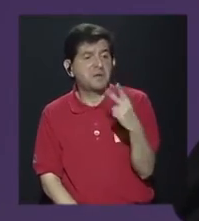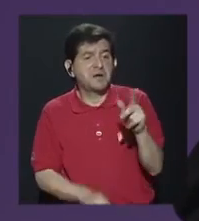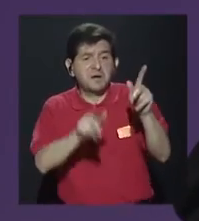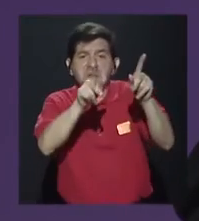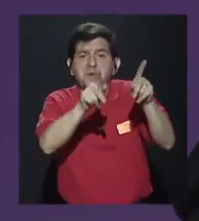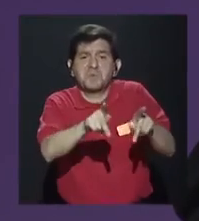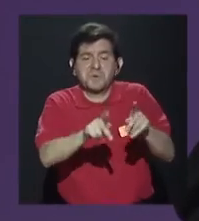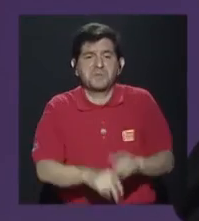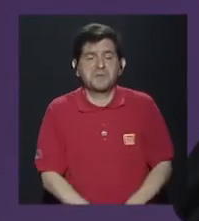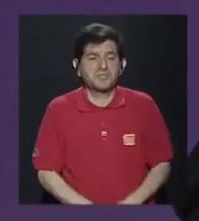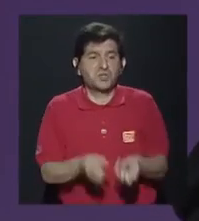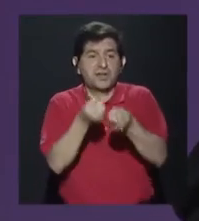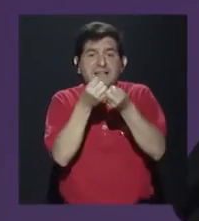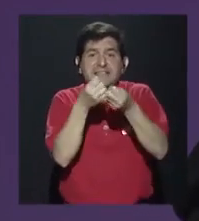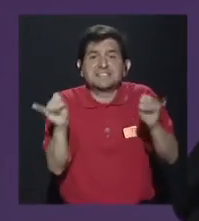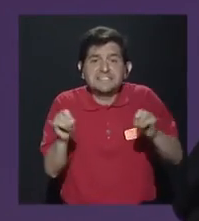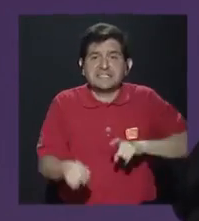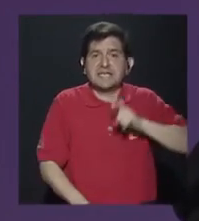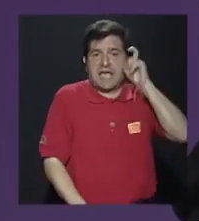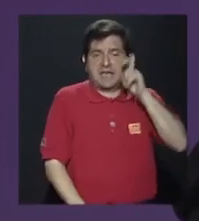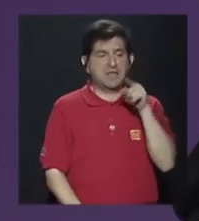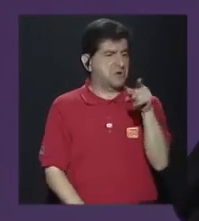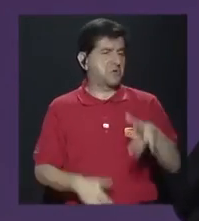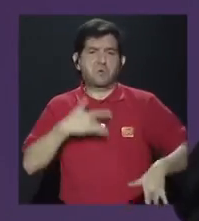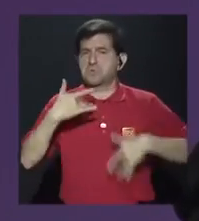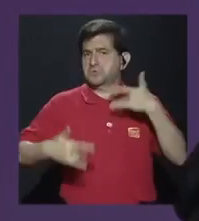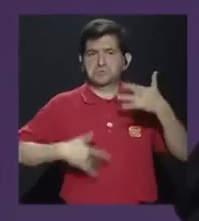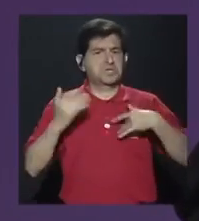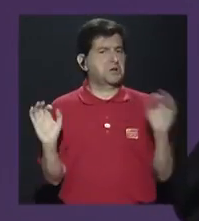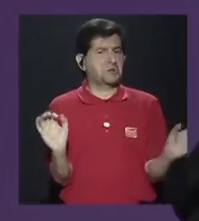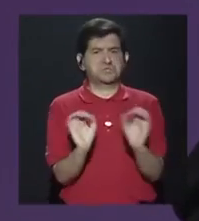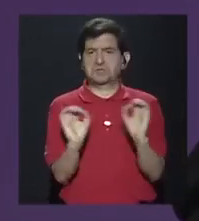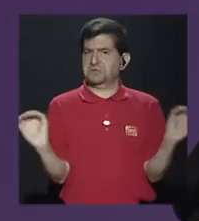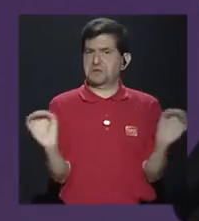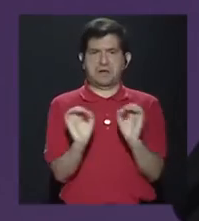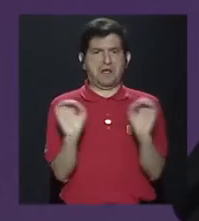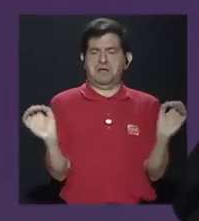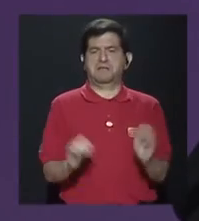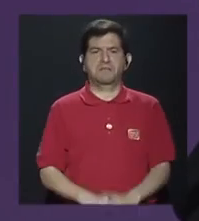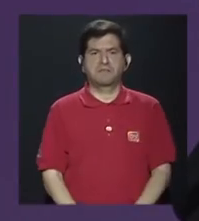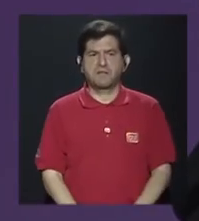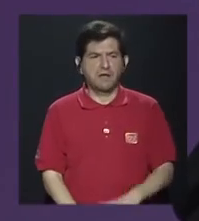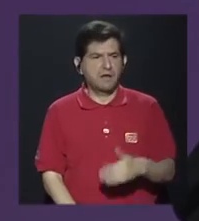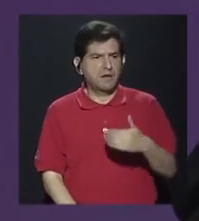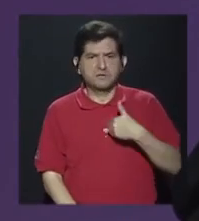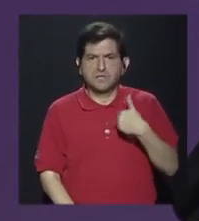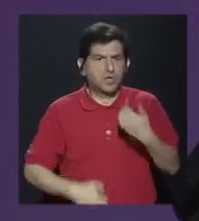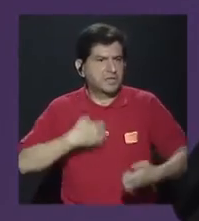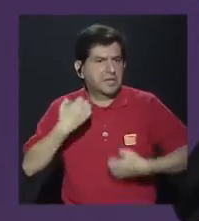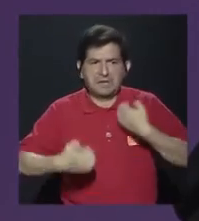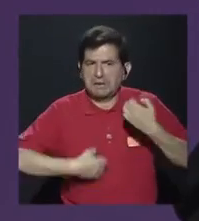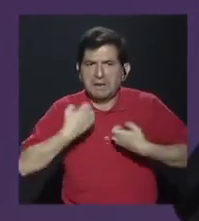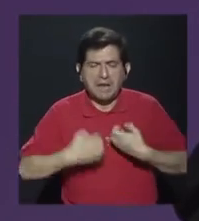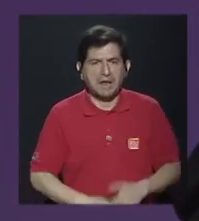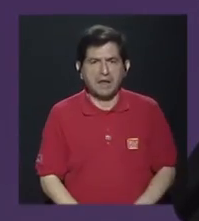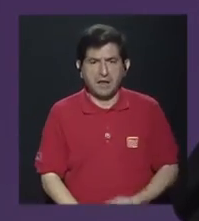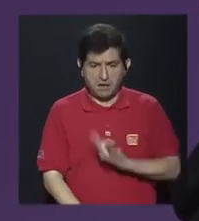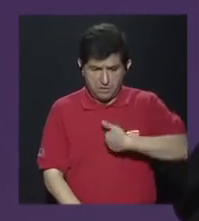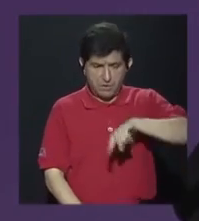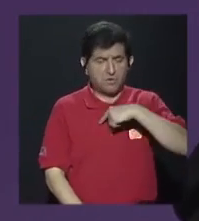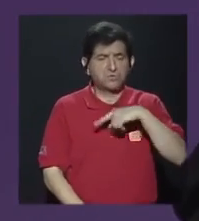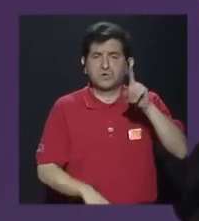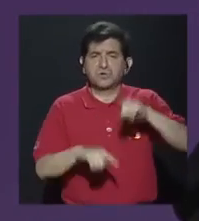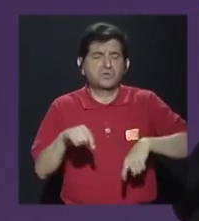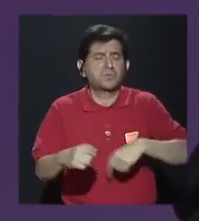persona asexuada, como si no sintiéramos, ¿verdad? Si no tuviéramos emociones, si no fuéramos